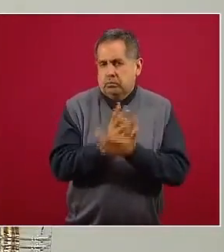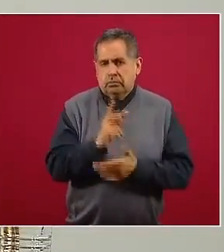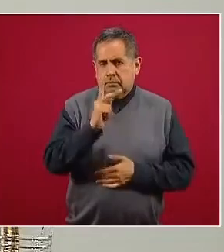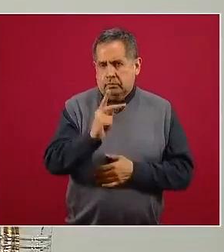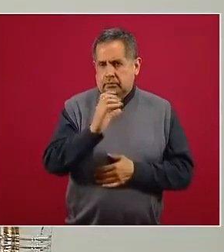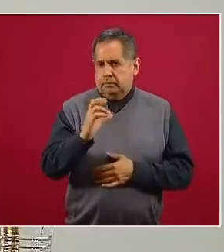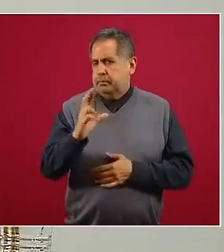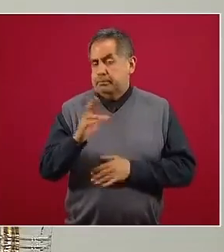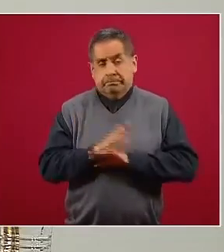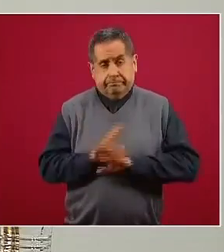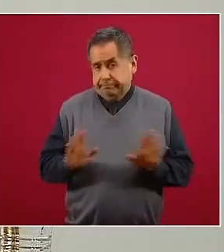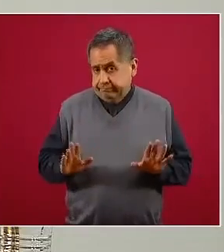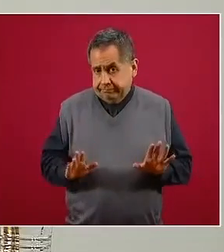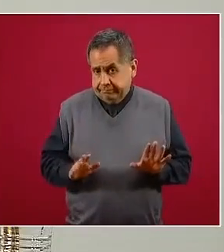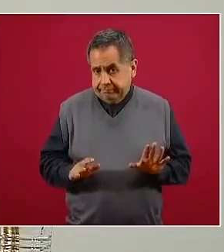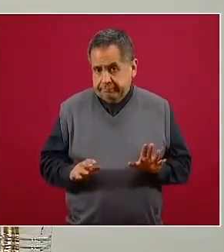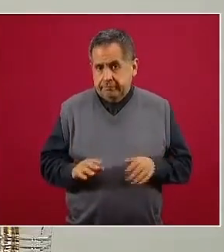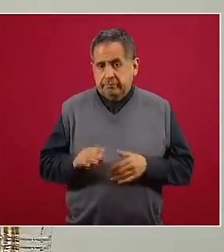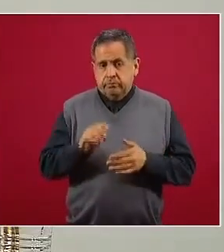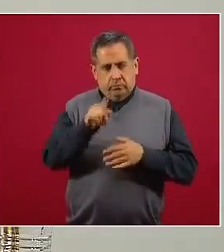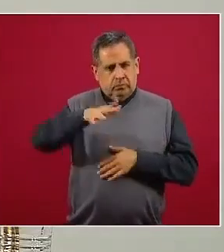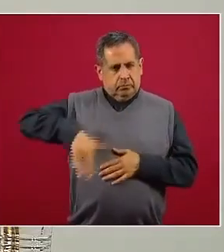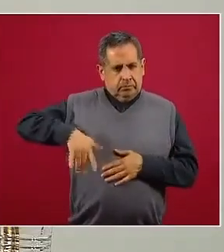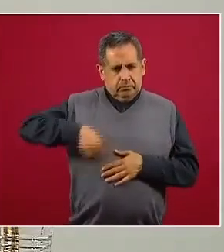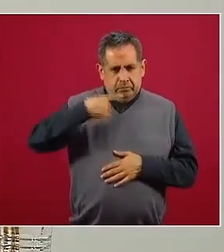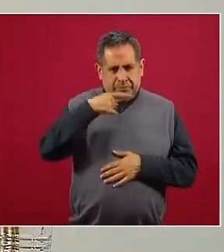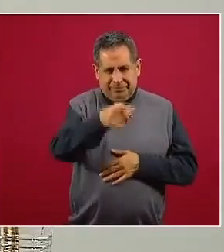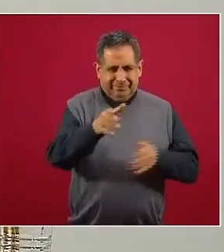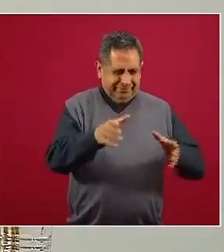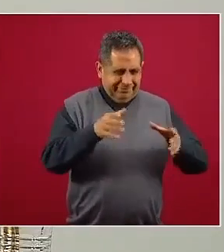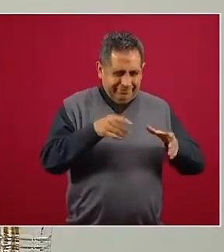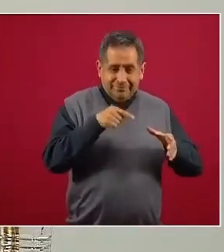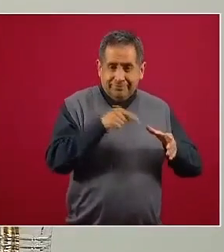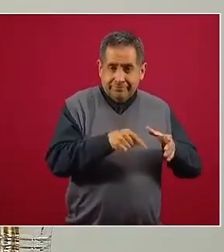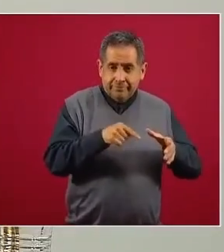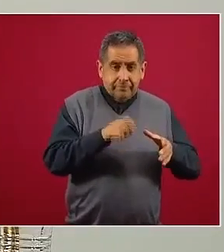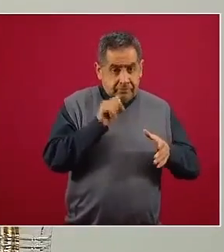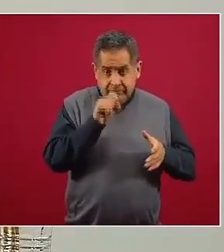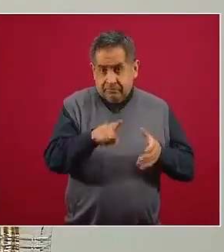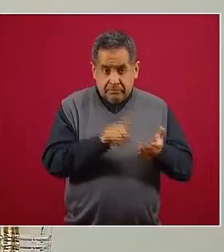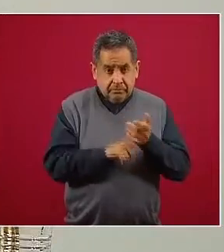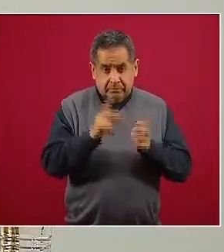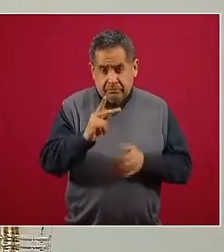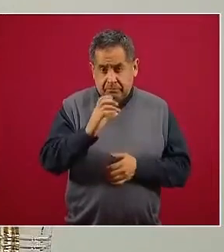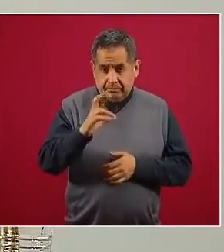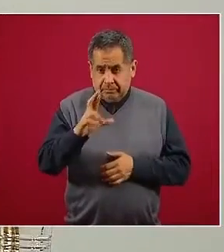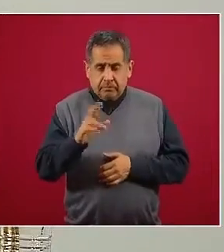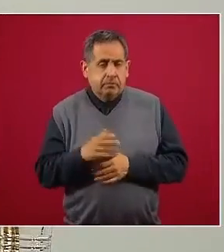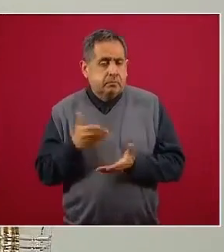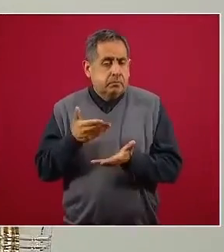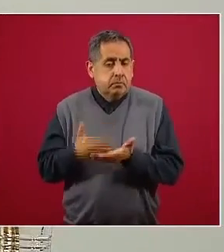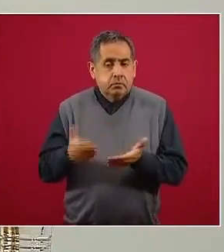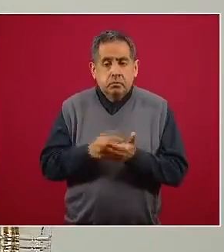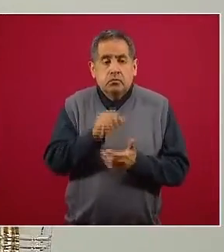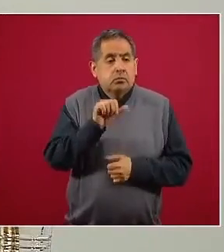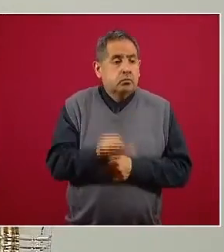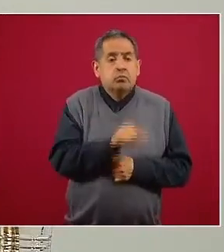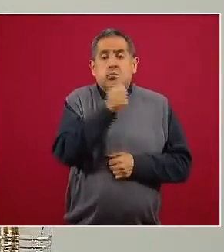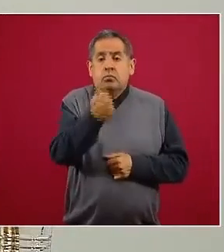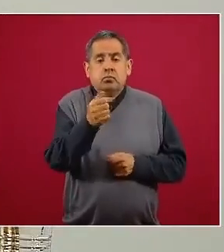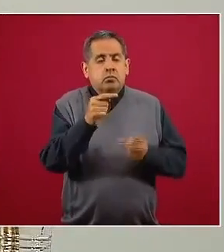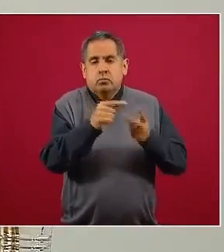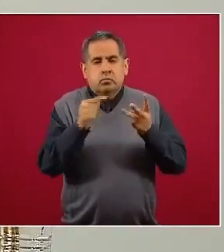De hecho, este equipo que usted menciona precisamente hace este tipo de pruebas. Hasta el momento ninguna